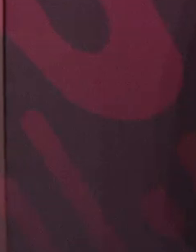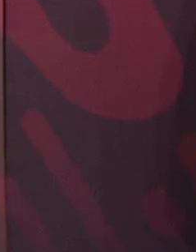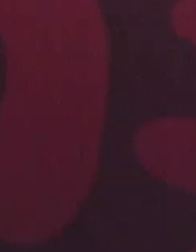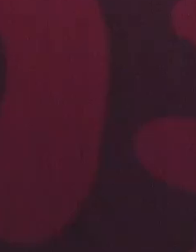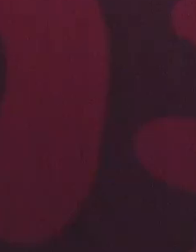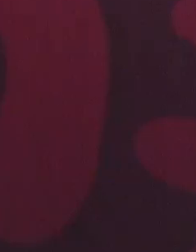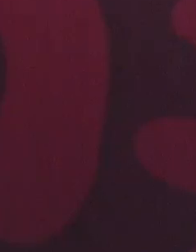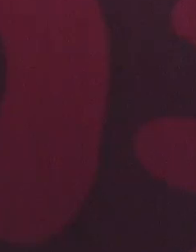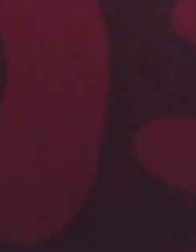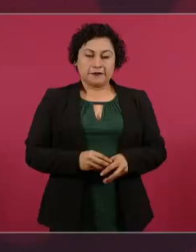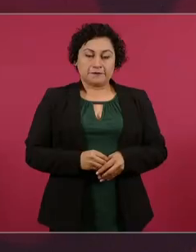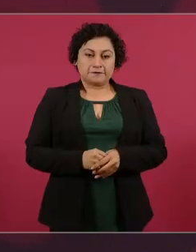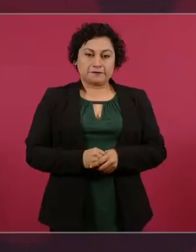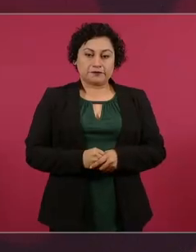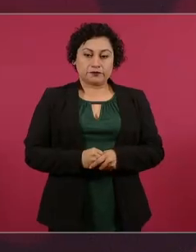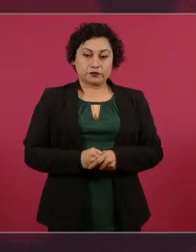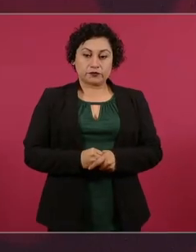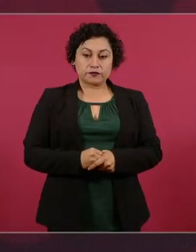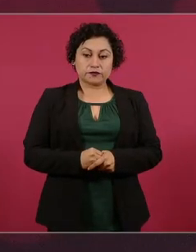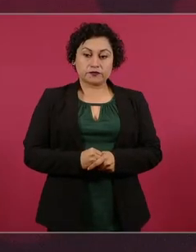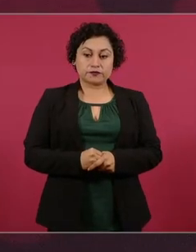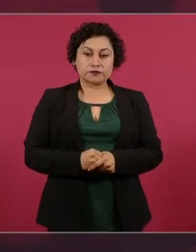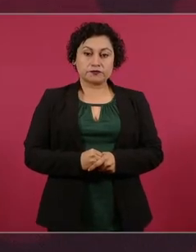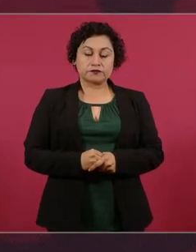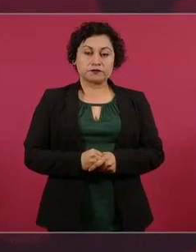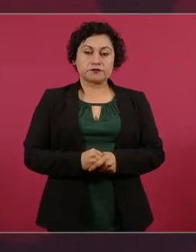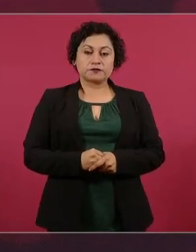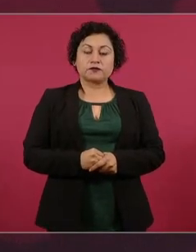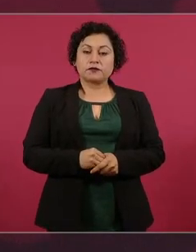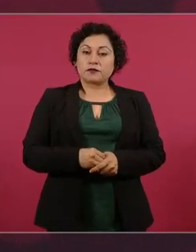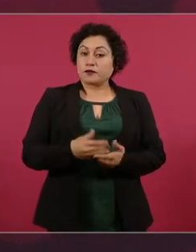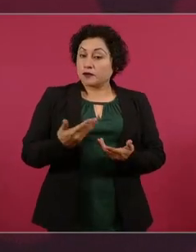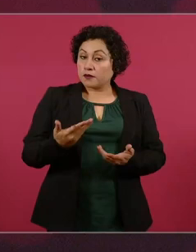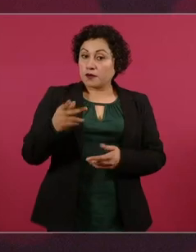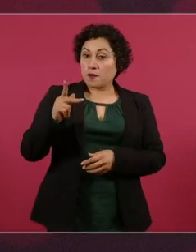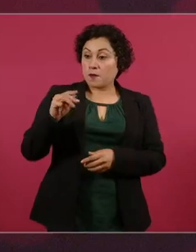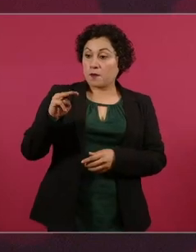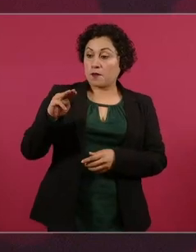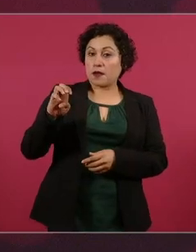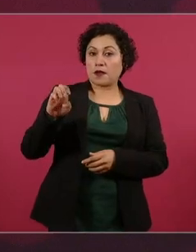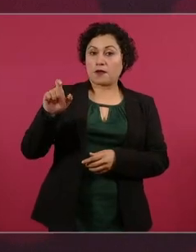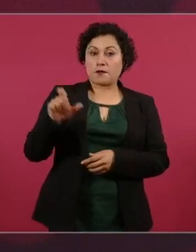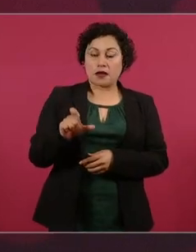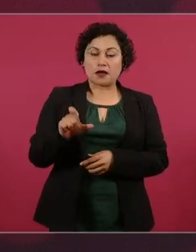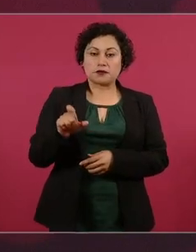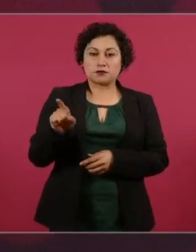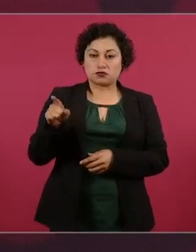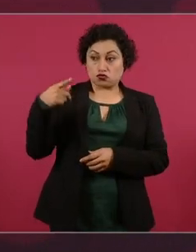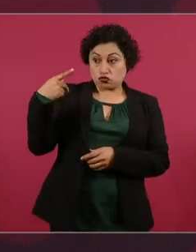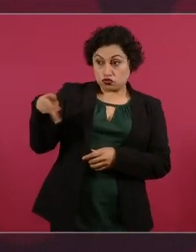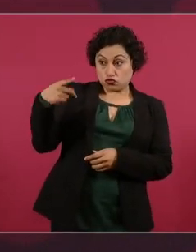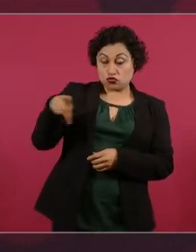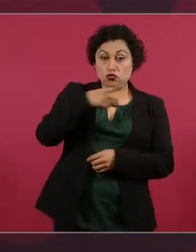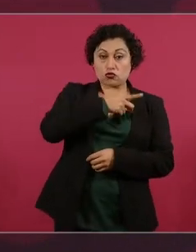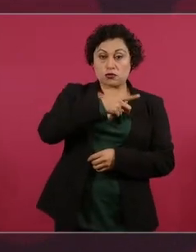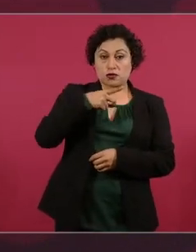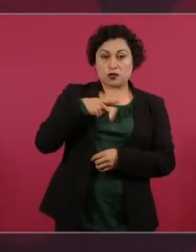Si Pemex maneja su deuda de manera independiente, tiene que pagar más intereses